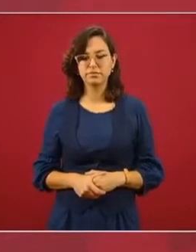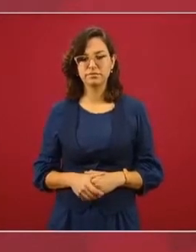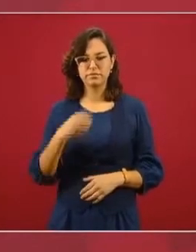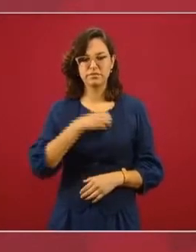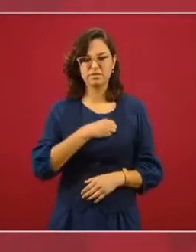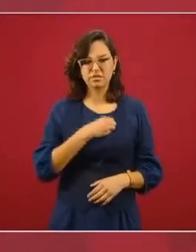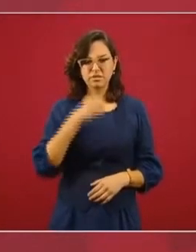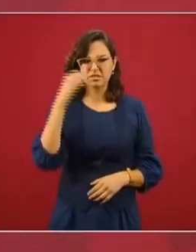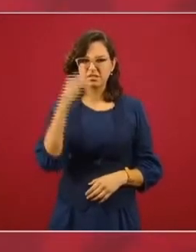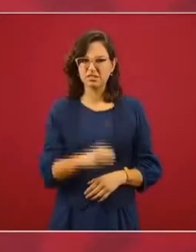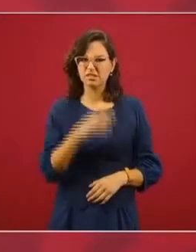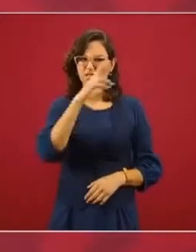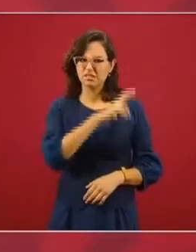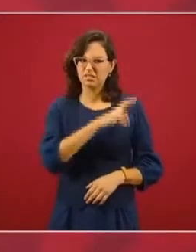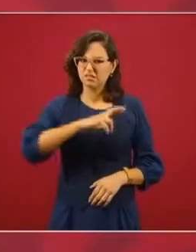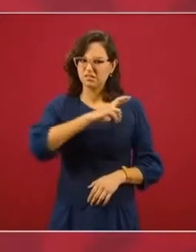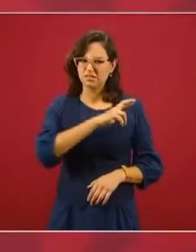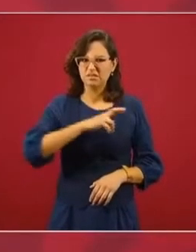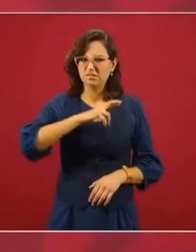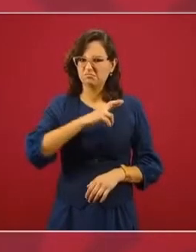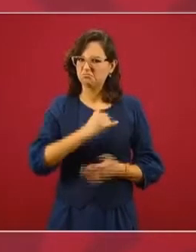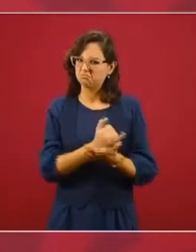el odio.